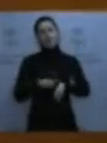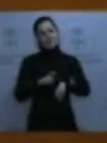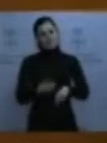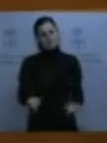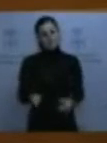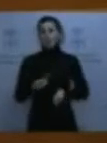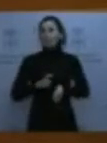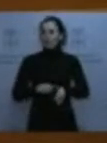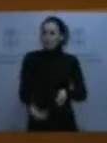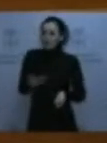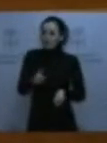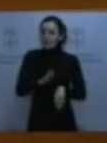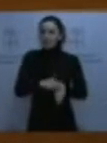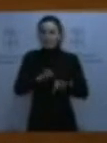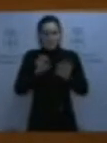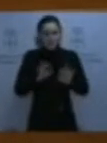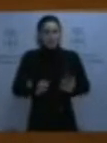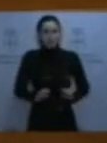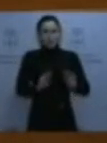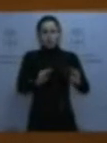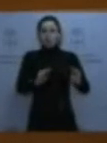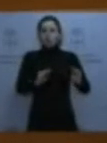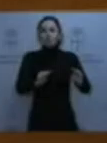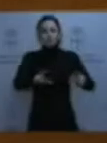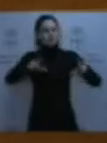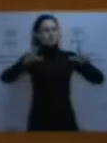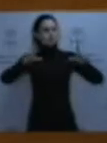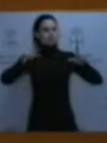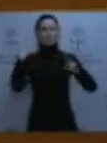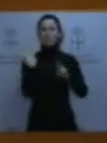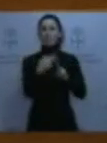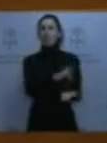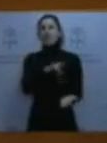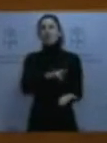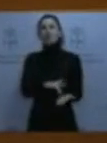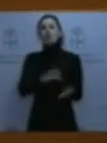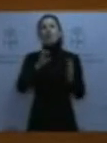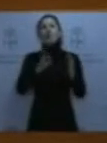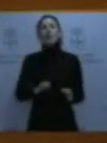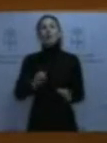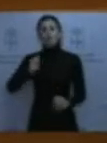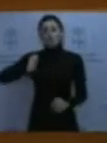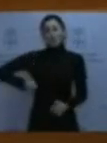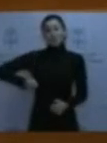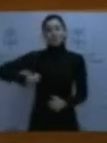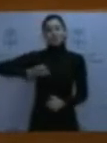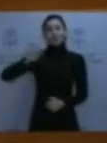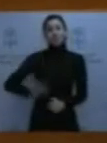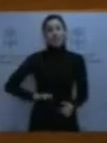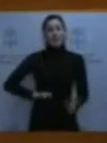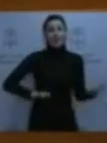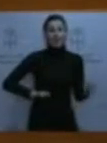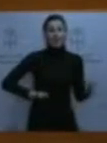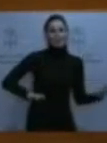Tiempo valioso para los representantes políticos que, cuando llegue la firmeza de la sentencia que les obligue a dar la